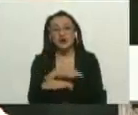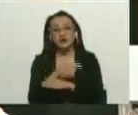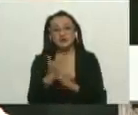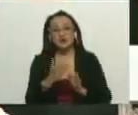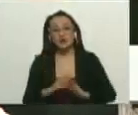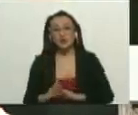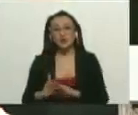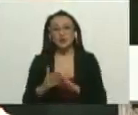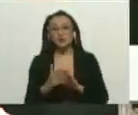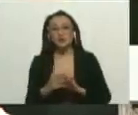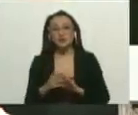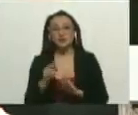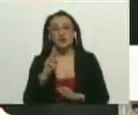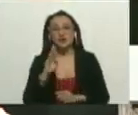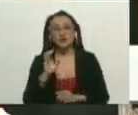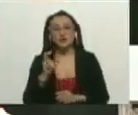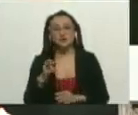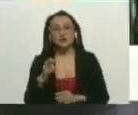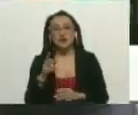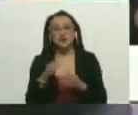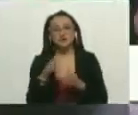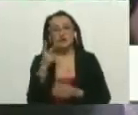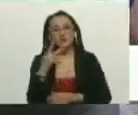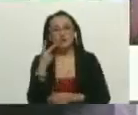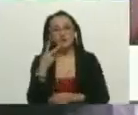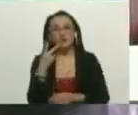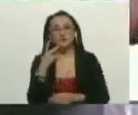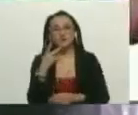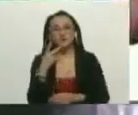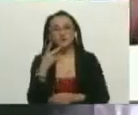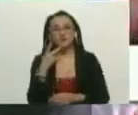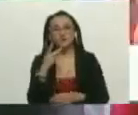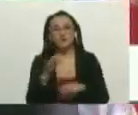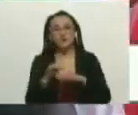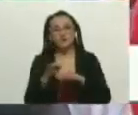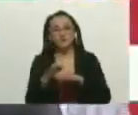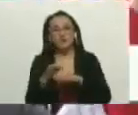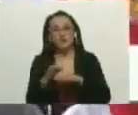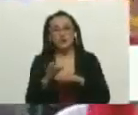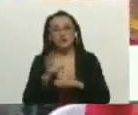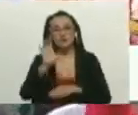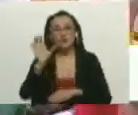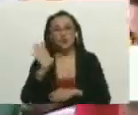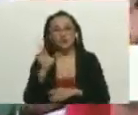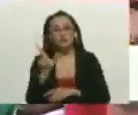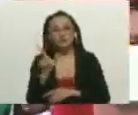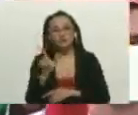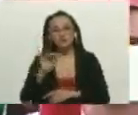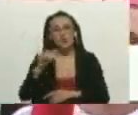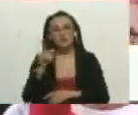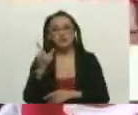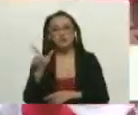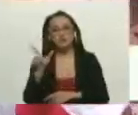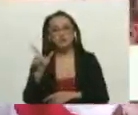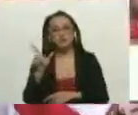comunidad, de UH, equipos políticos municipales, estadales, del PSU, de la JPSU,